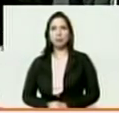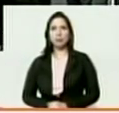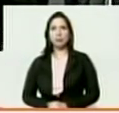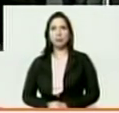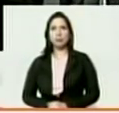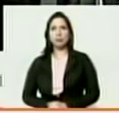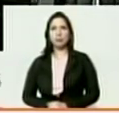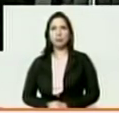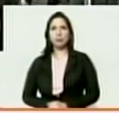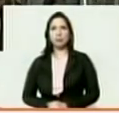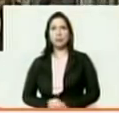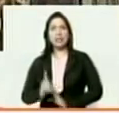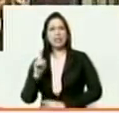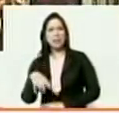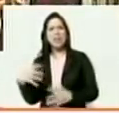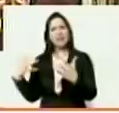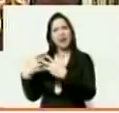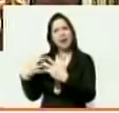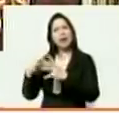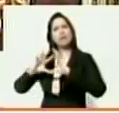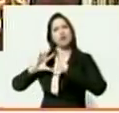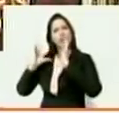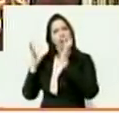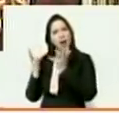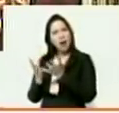Así como hubo guerras mundiales,